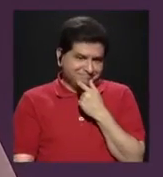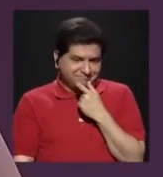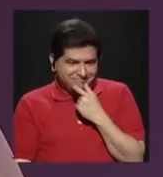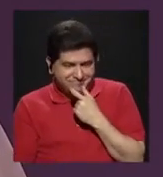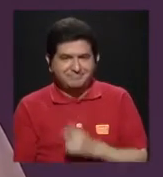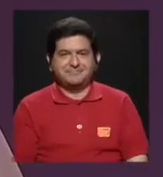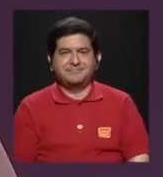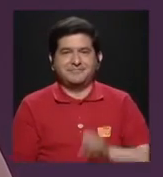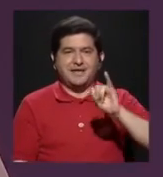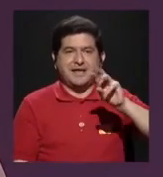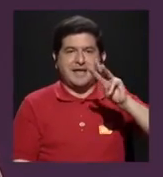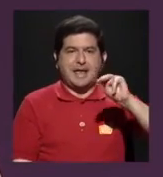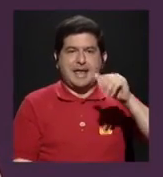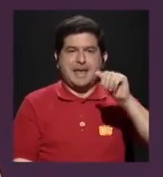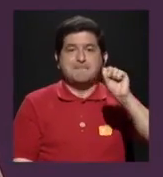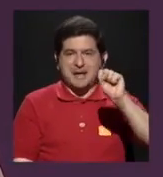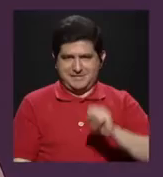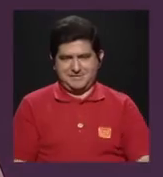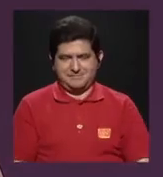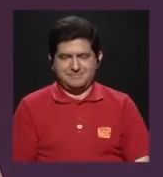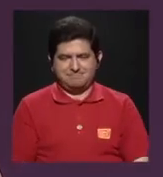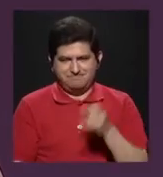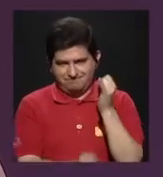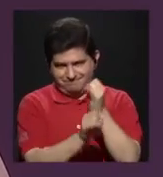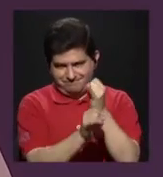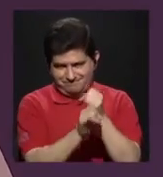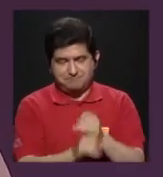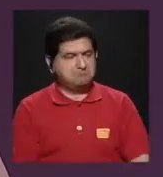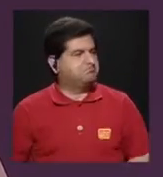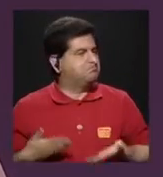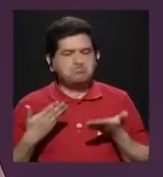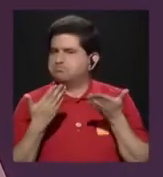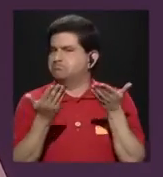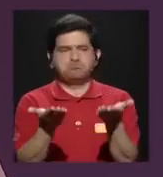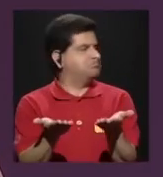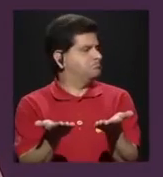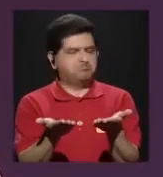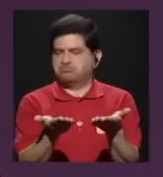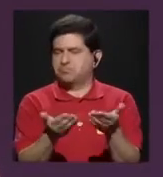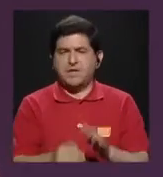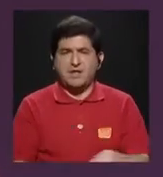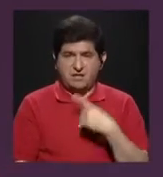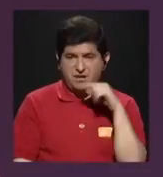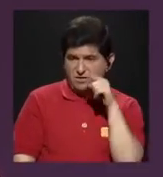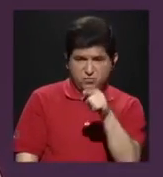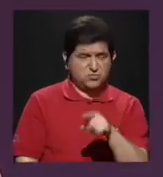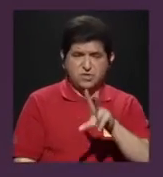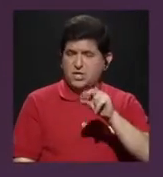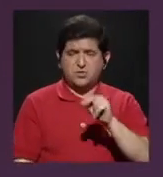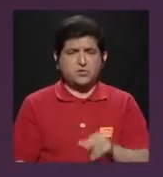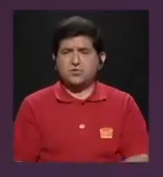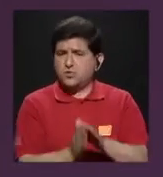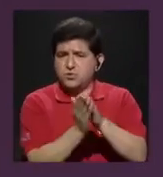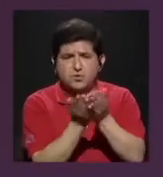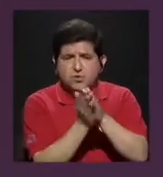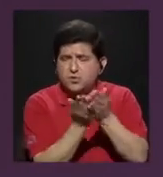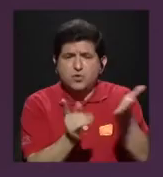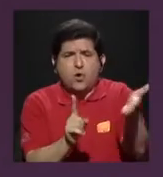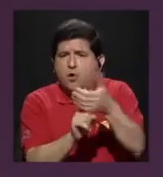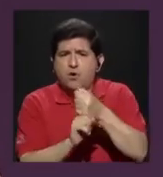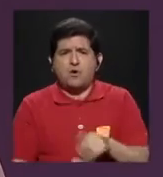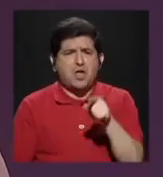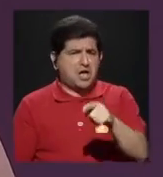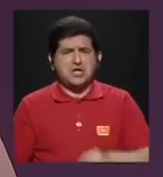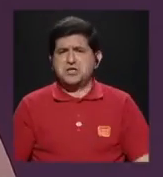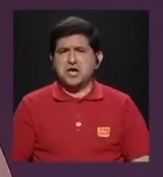Al IMAS, ¿verdad? Y no se la dieron porque le dijeron que ella no era molusquera, porque no había llegado